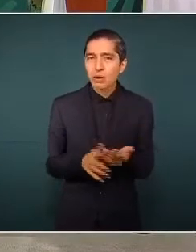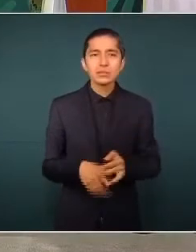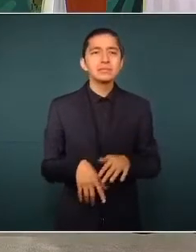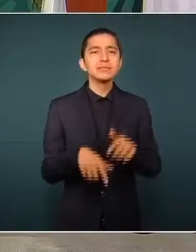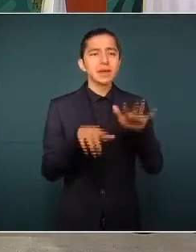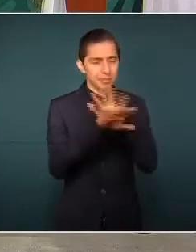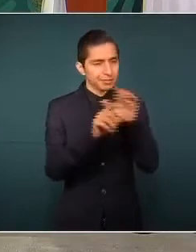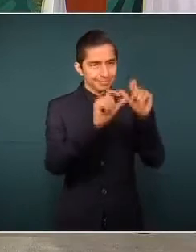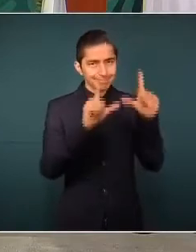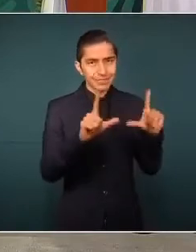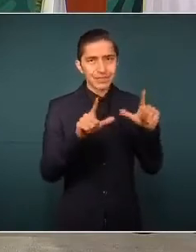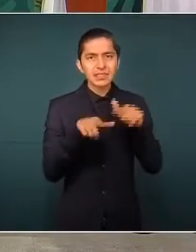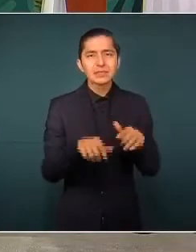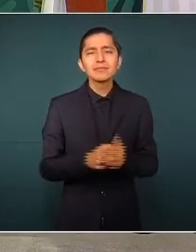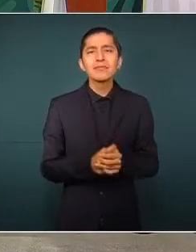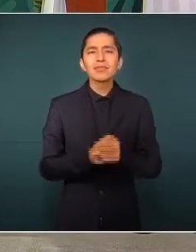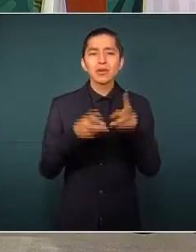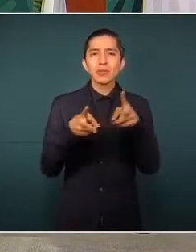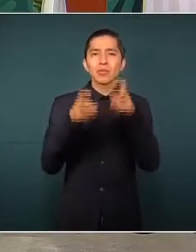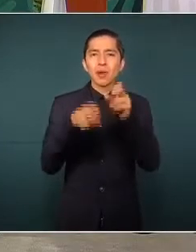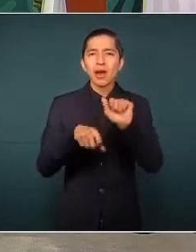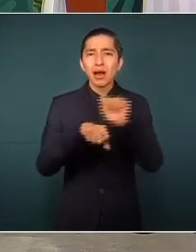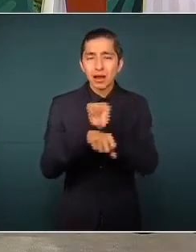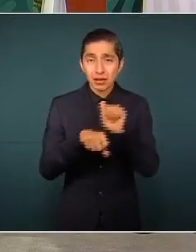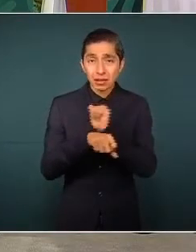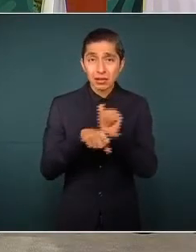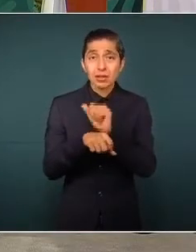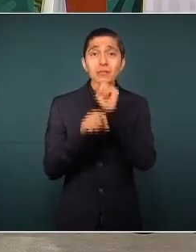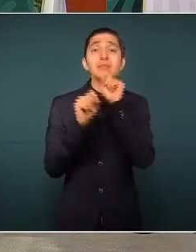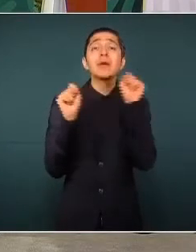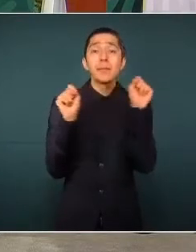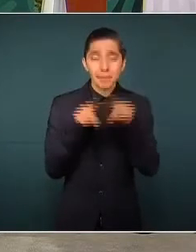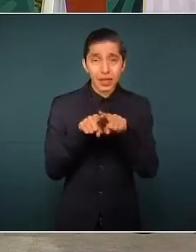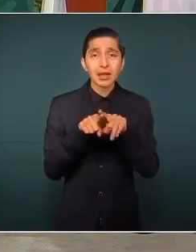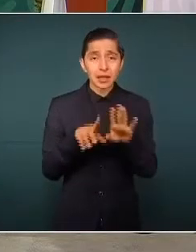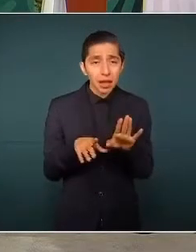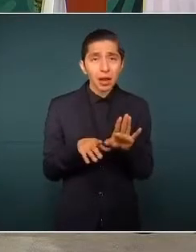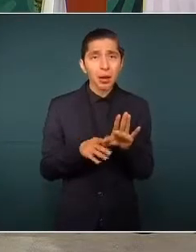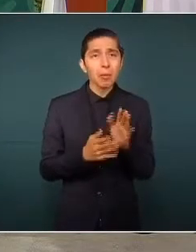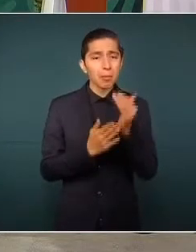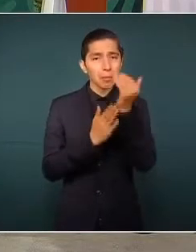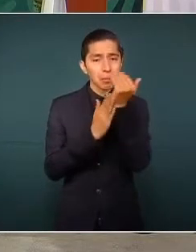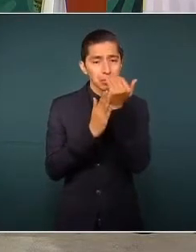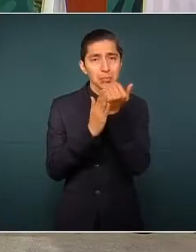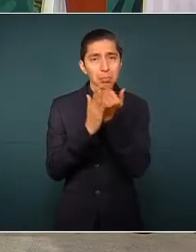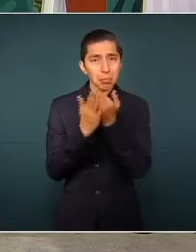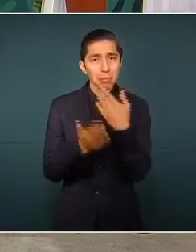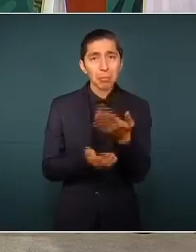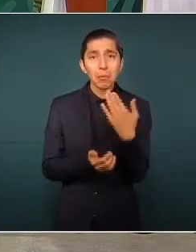favor. El robo de vehículos, también con una tendencia a la baja.